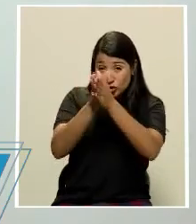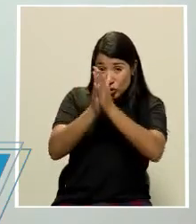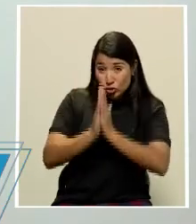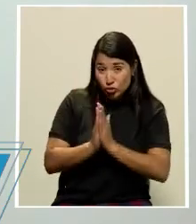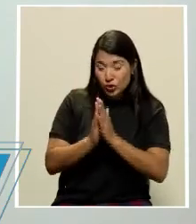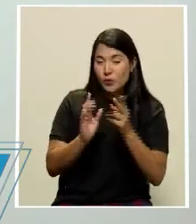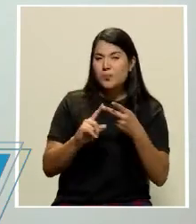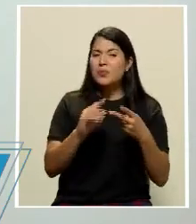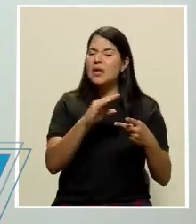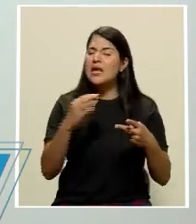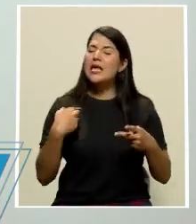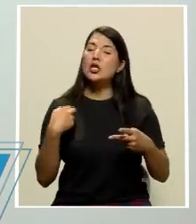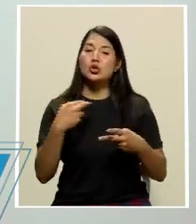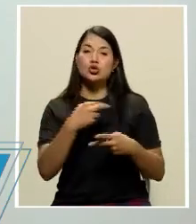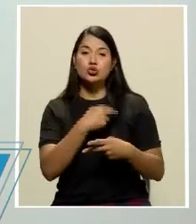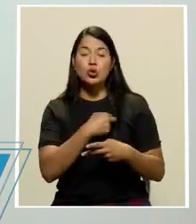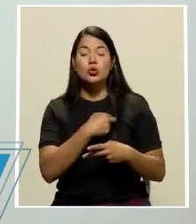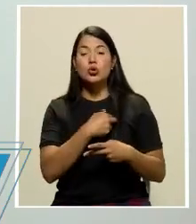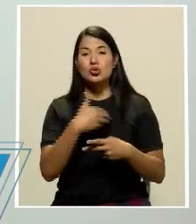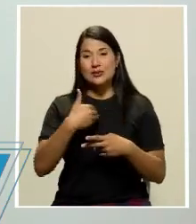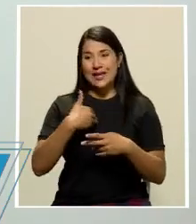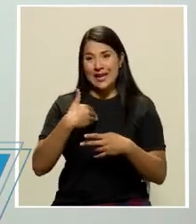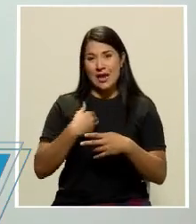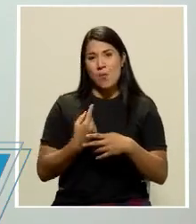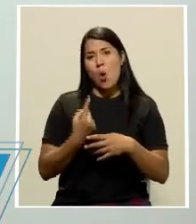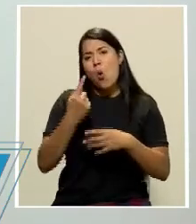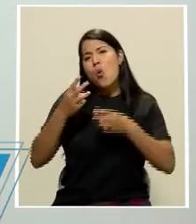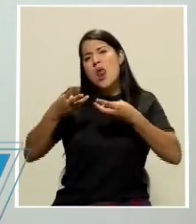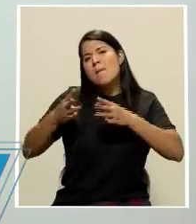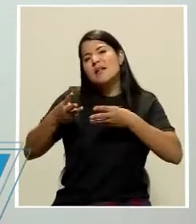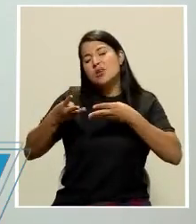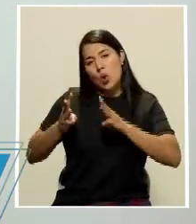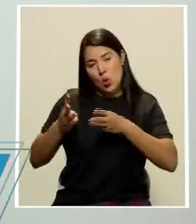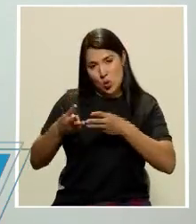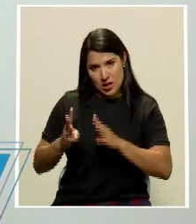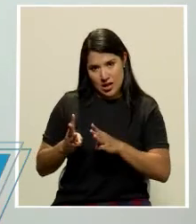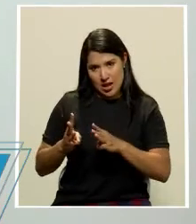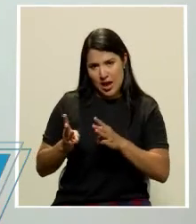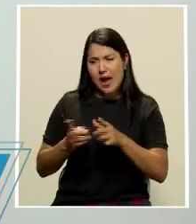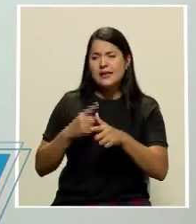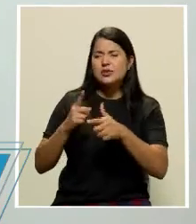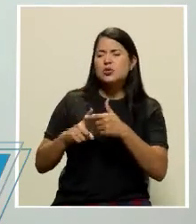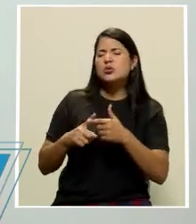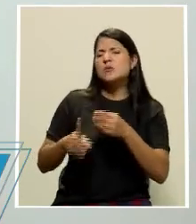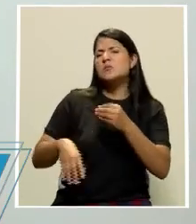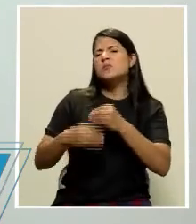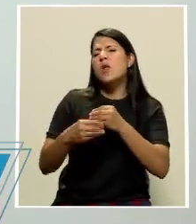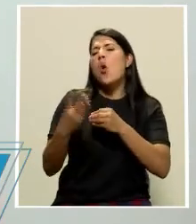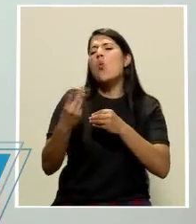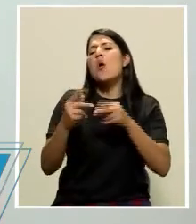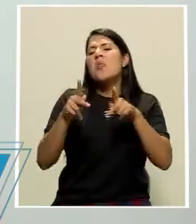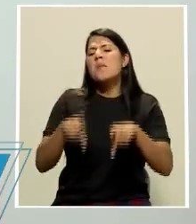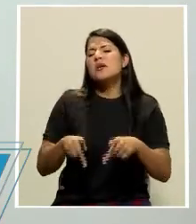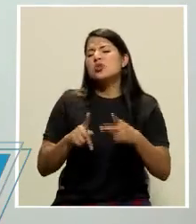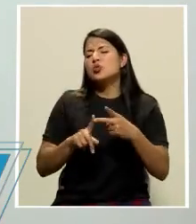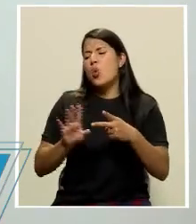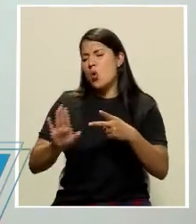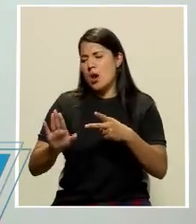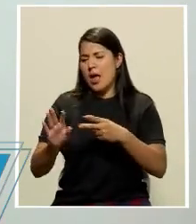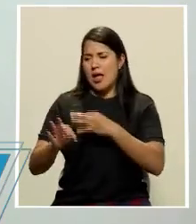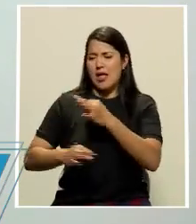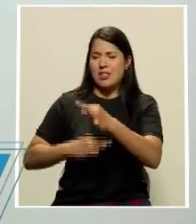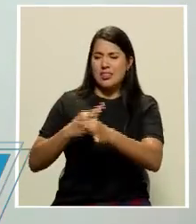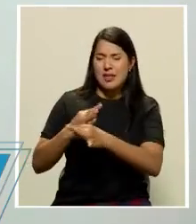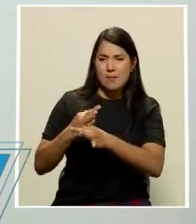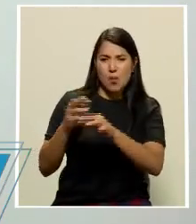una ponderación que determina variables como cantidad de personas, el tipo de población que se